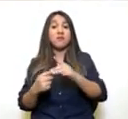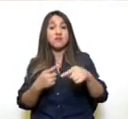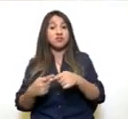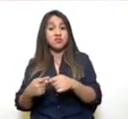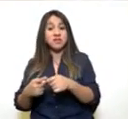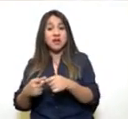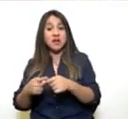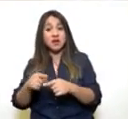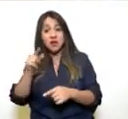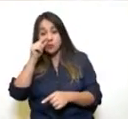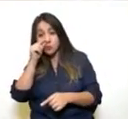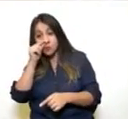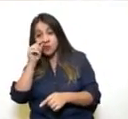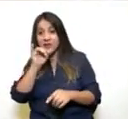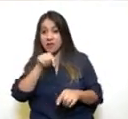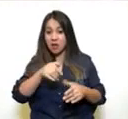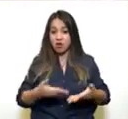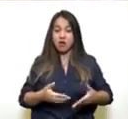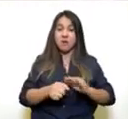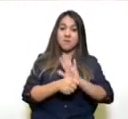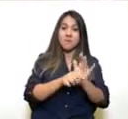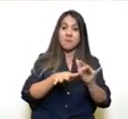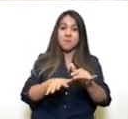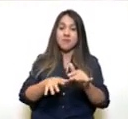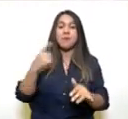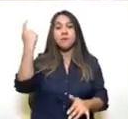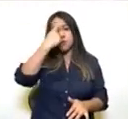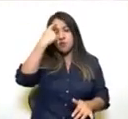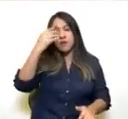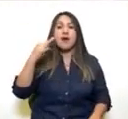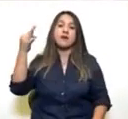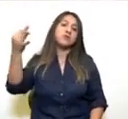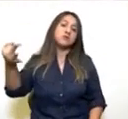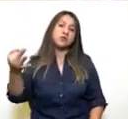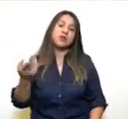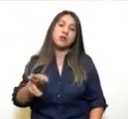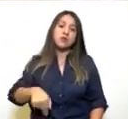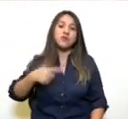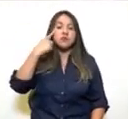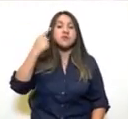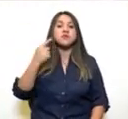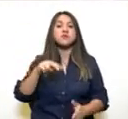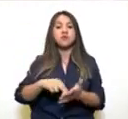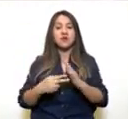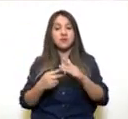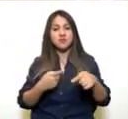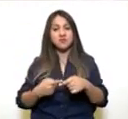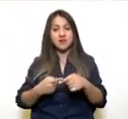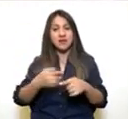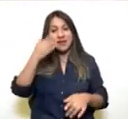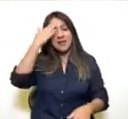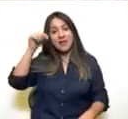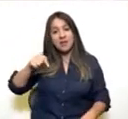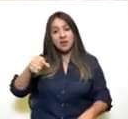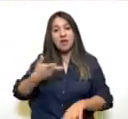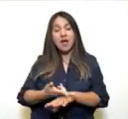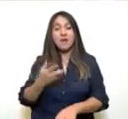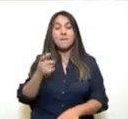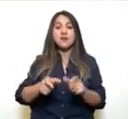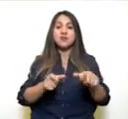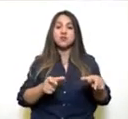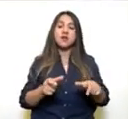realmente es preocupante para el mañana hoy día la gente está en cuarentena